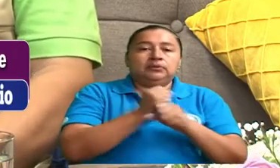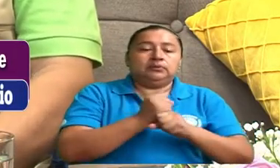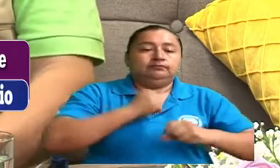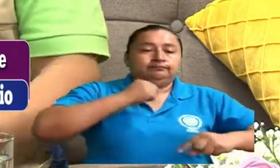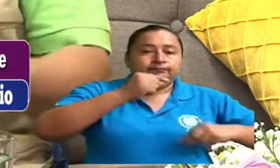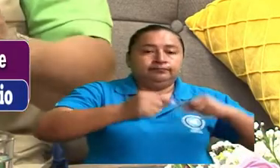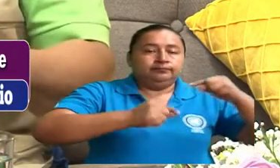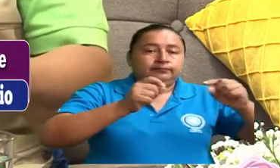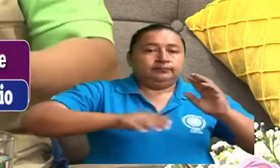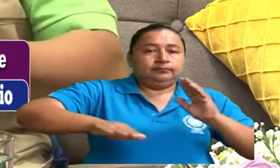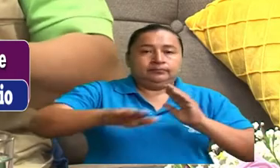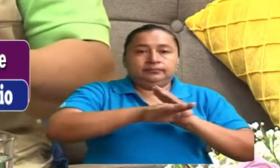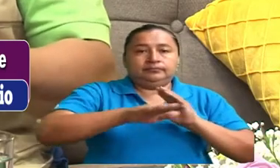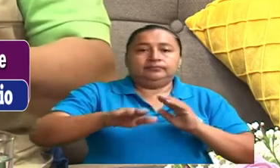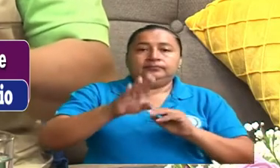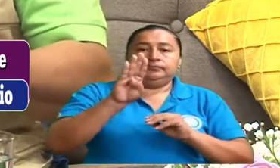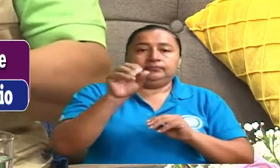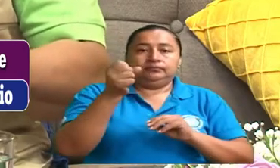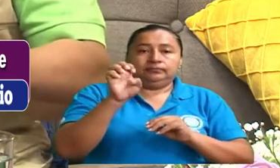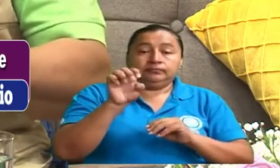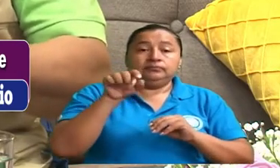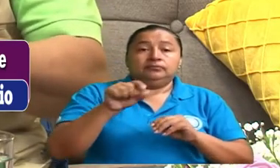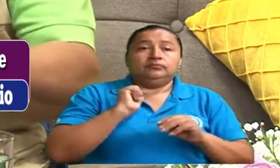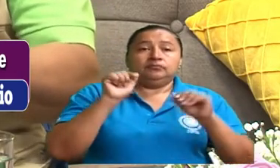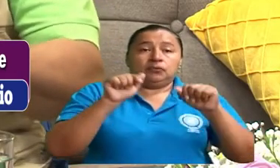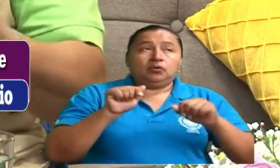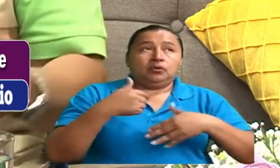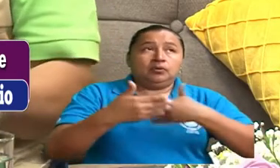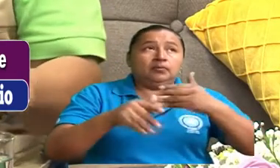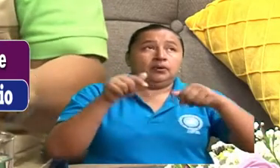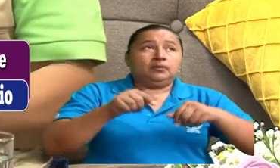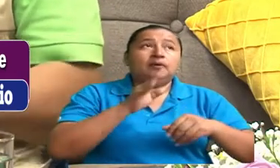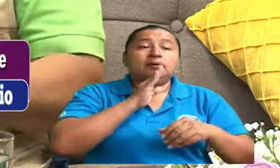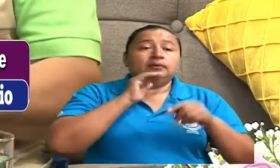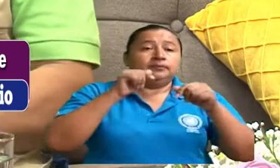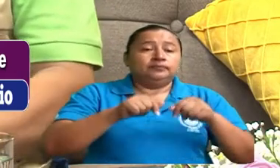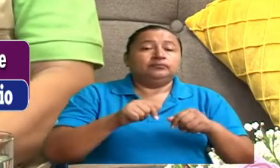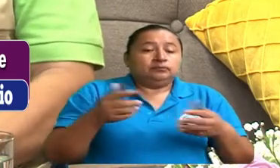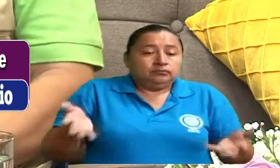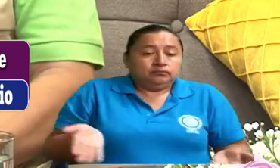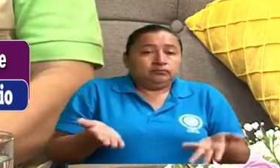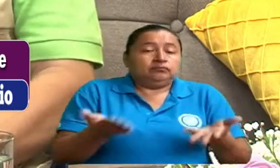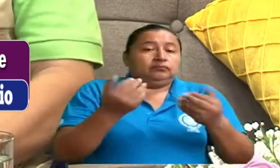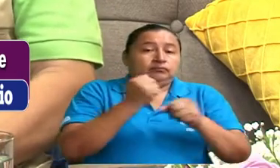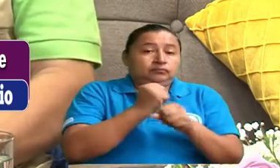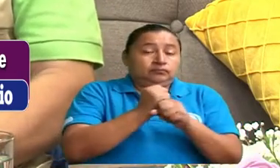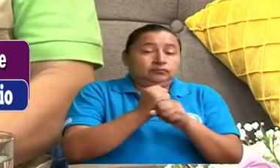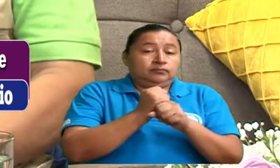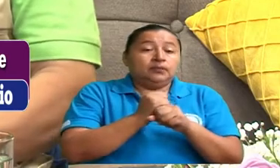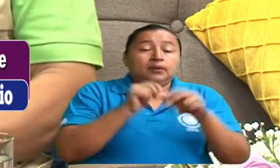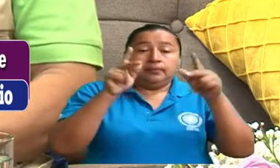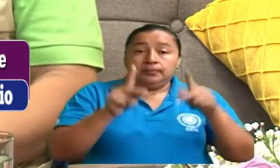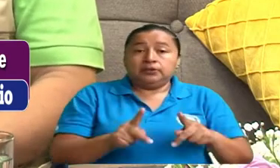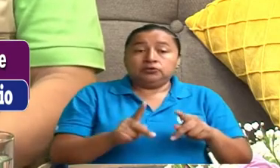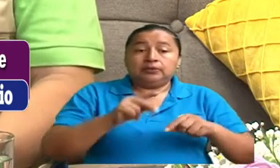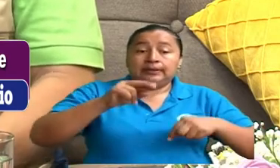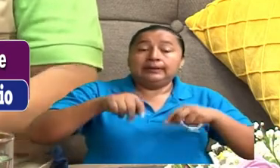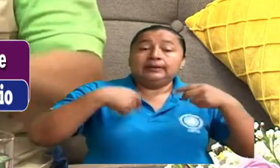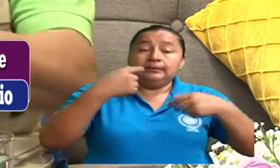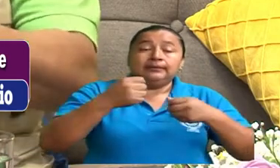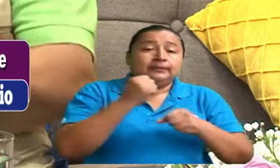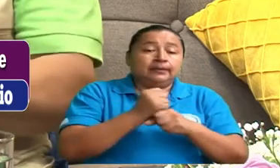base. Entonces hoy, ¿verdad?, estamos, ¿verdad?, promoviendo, pues, de que las y los recicladores de